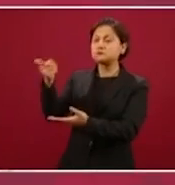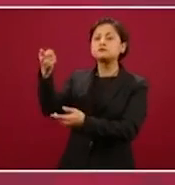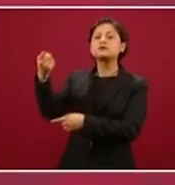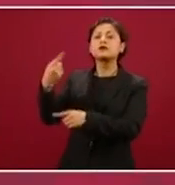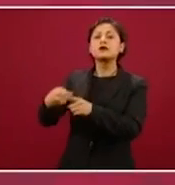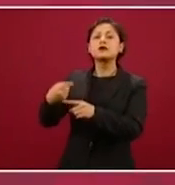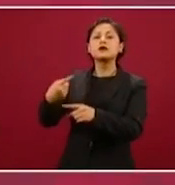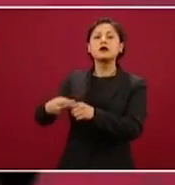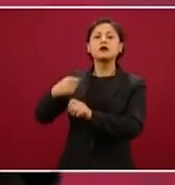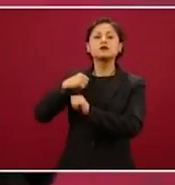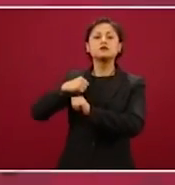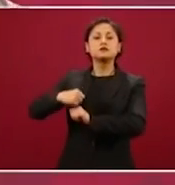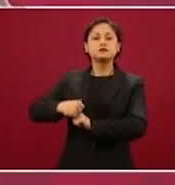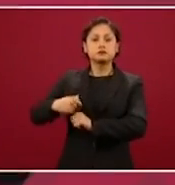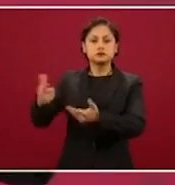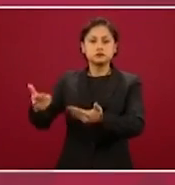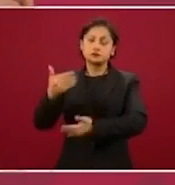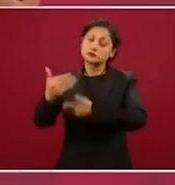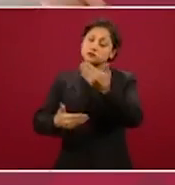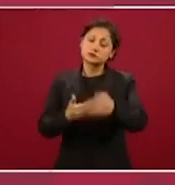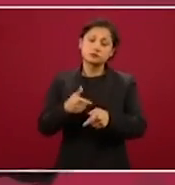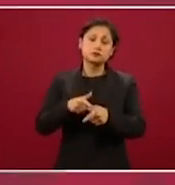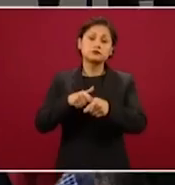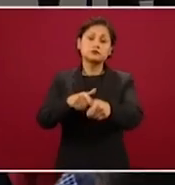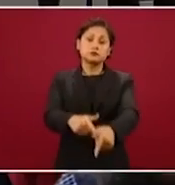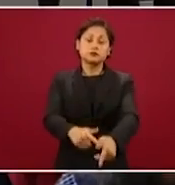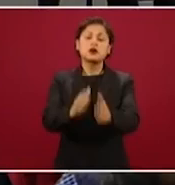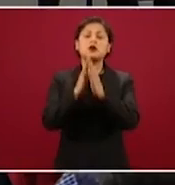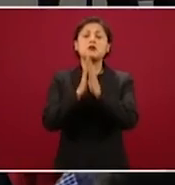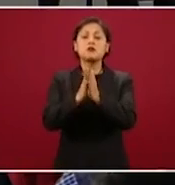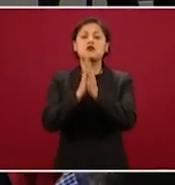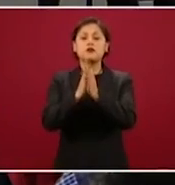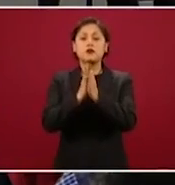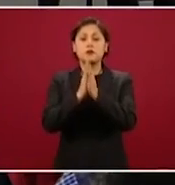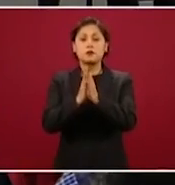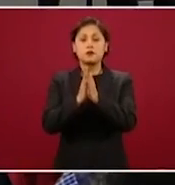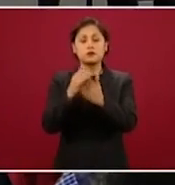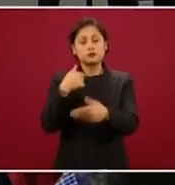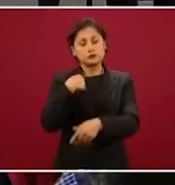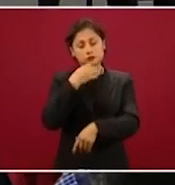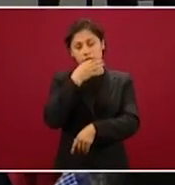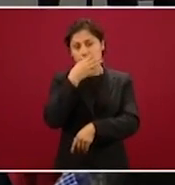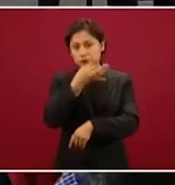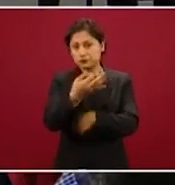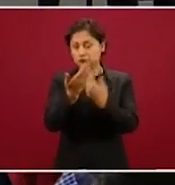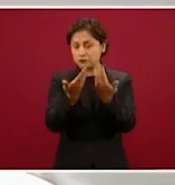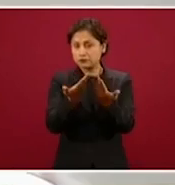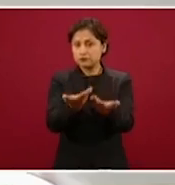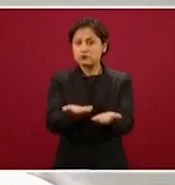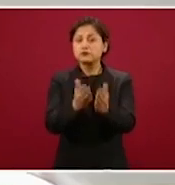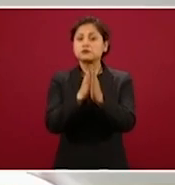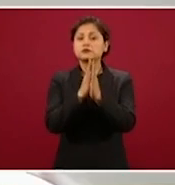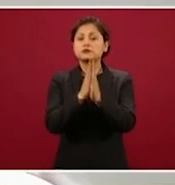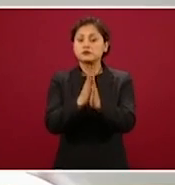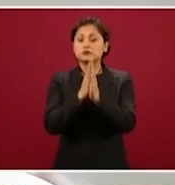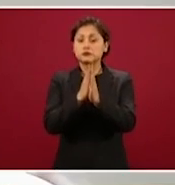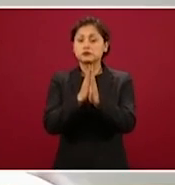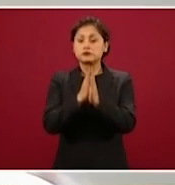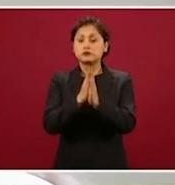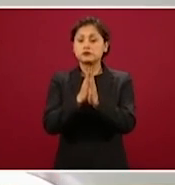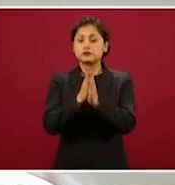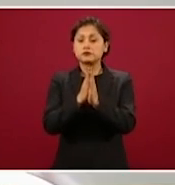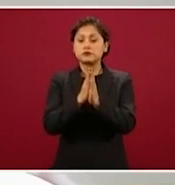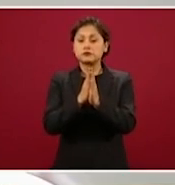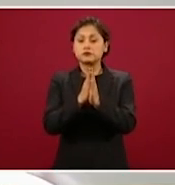hacia adelante. Y procuremos, eso sí, no pierdo nada, con